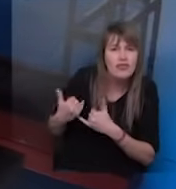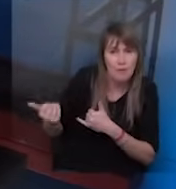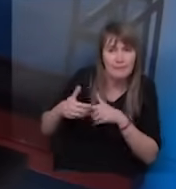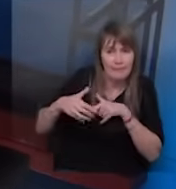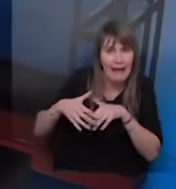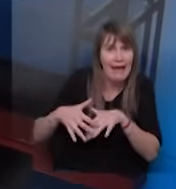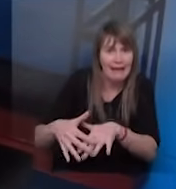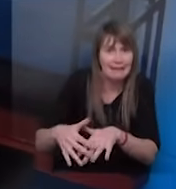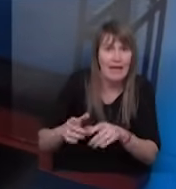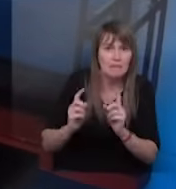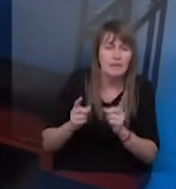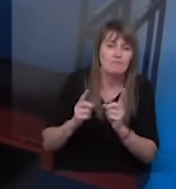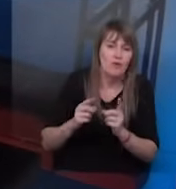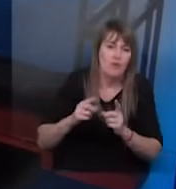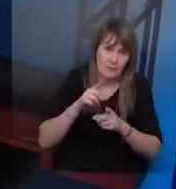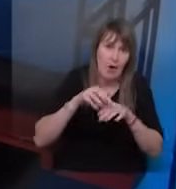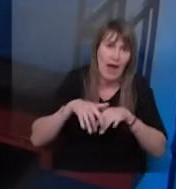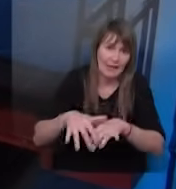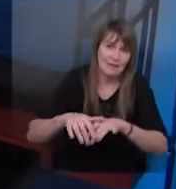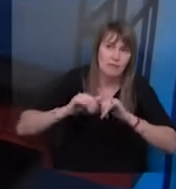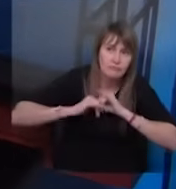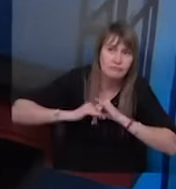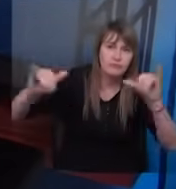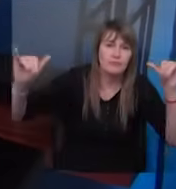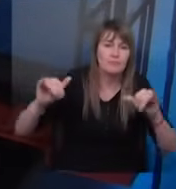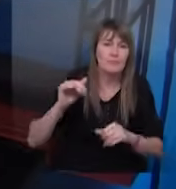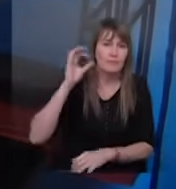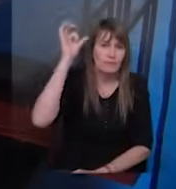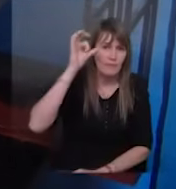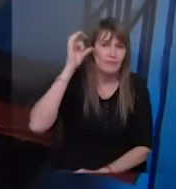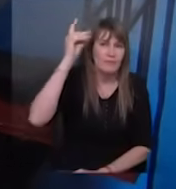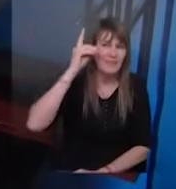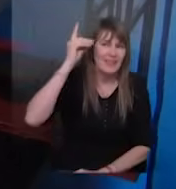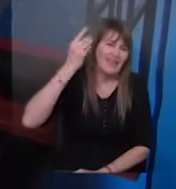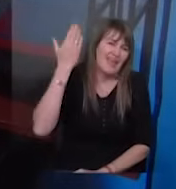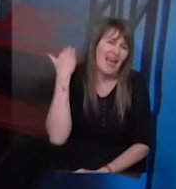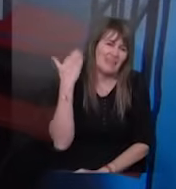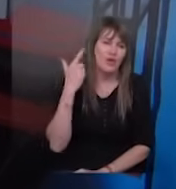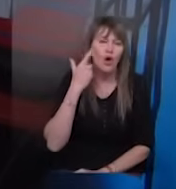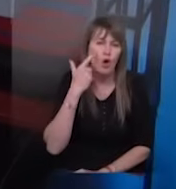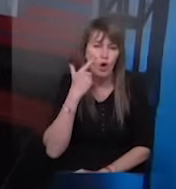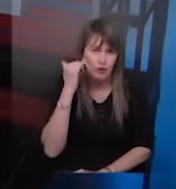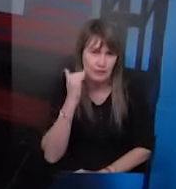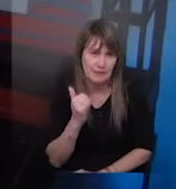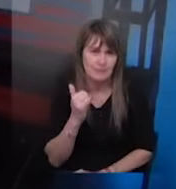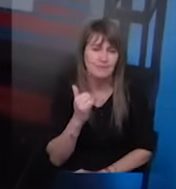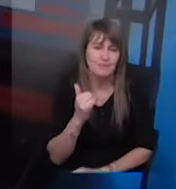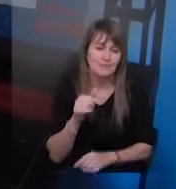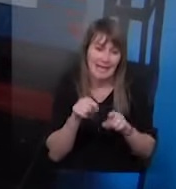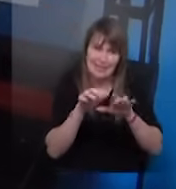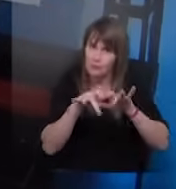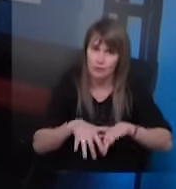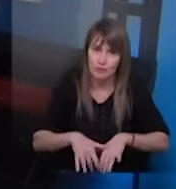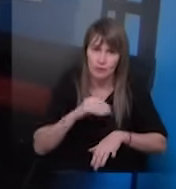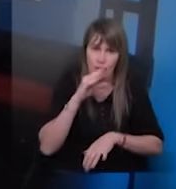que se conocieron públicamente, pero que la conocieron legisladores del momento, Bueno, como vamos a ver más